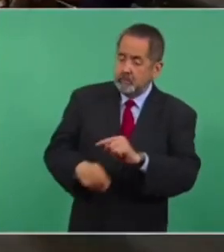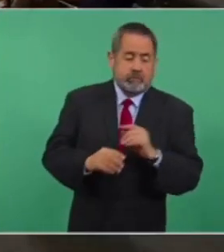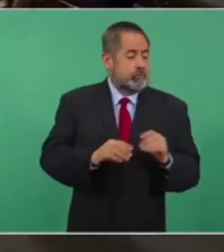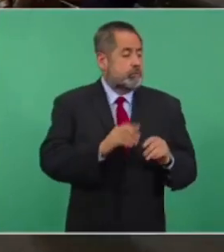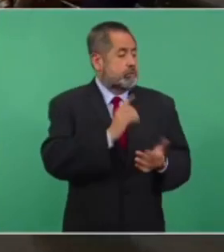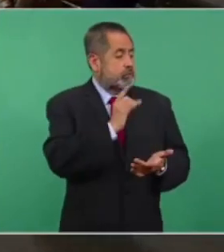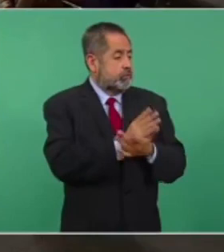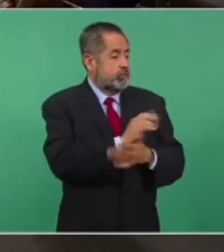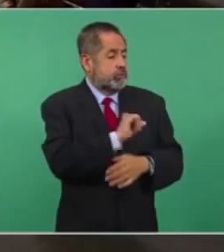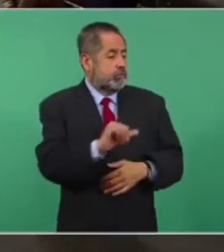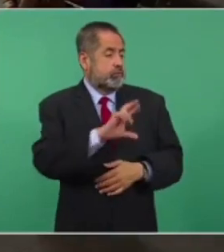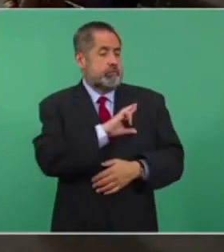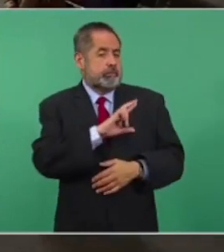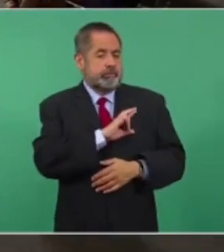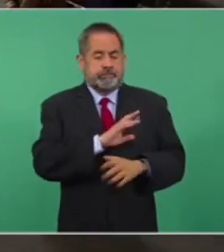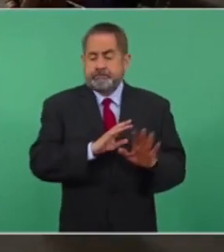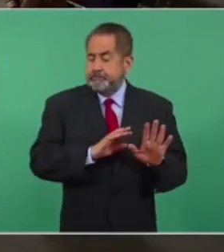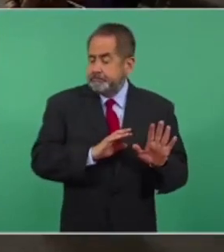cambio,